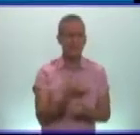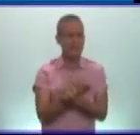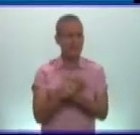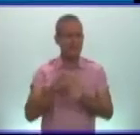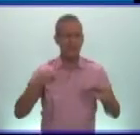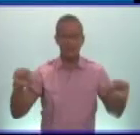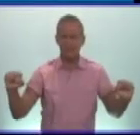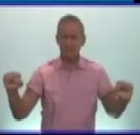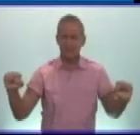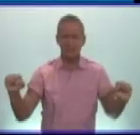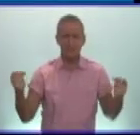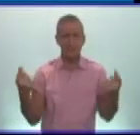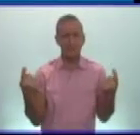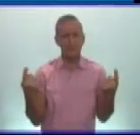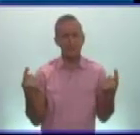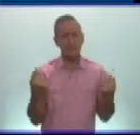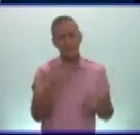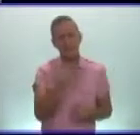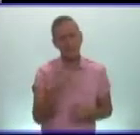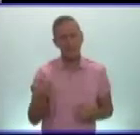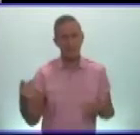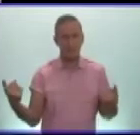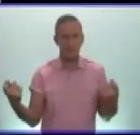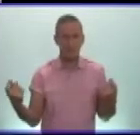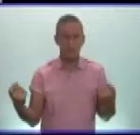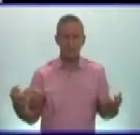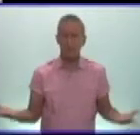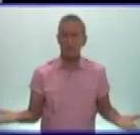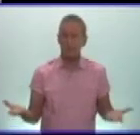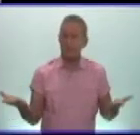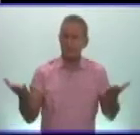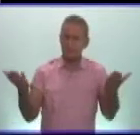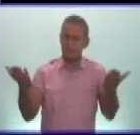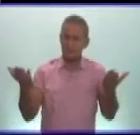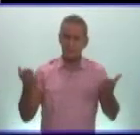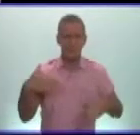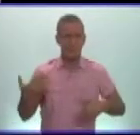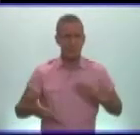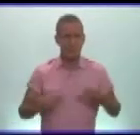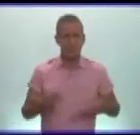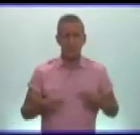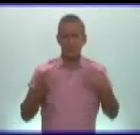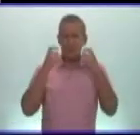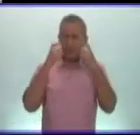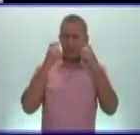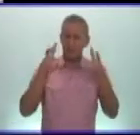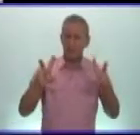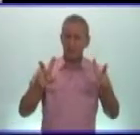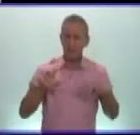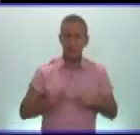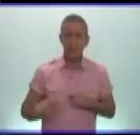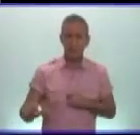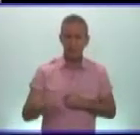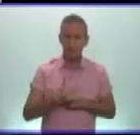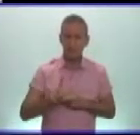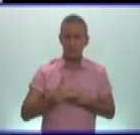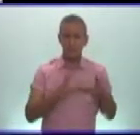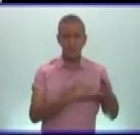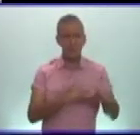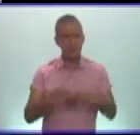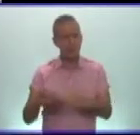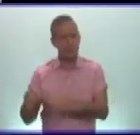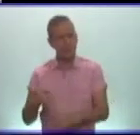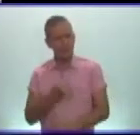ser humano necesitas para desarrollarte y disfrutar plenamente de la vida en una sociedad organizada con